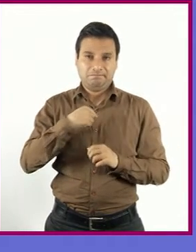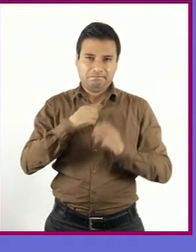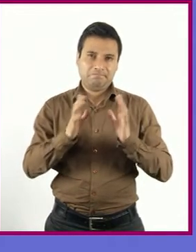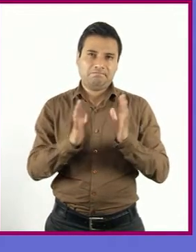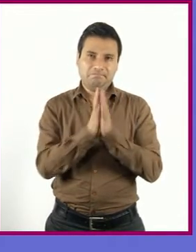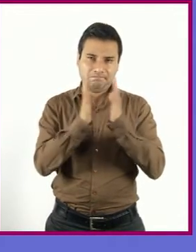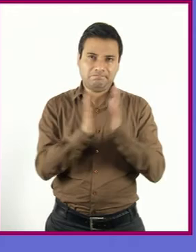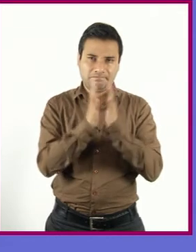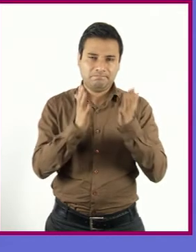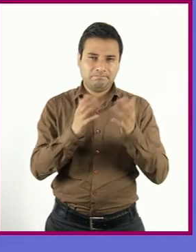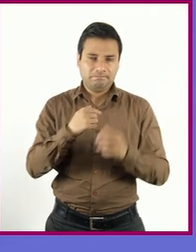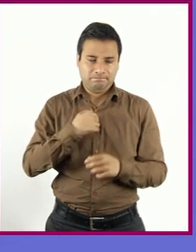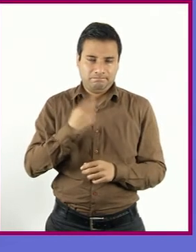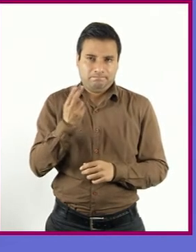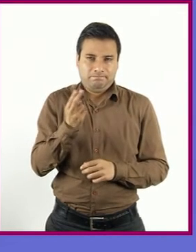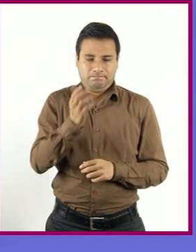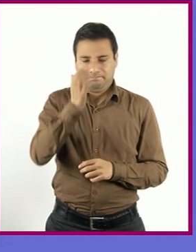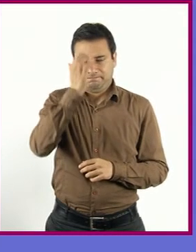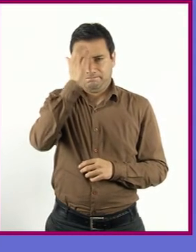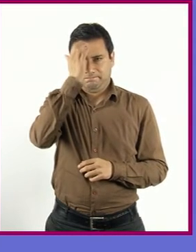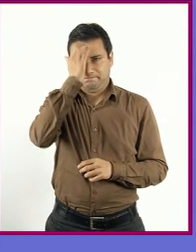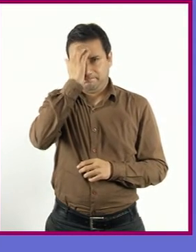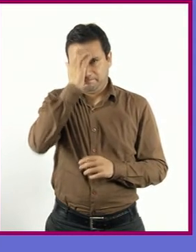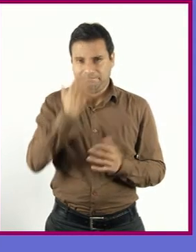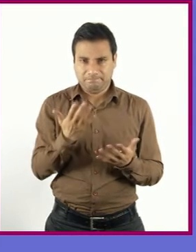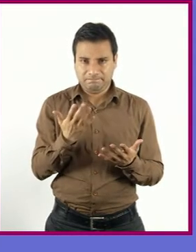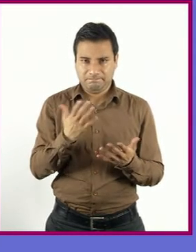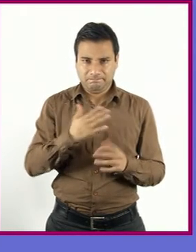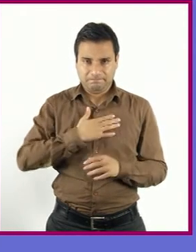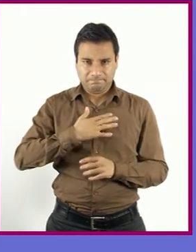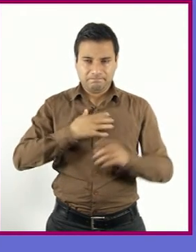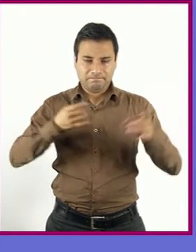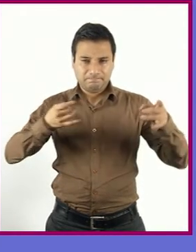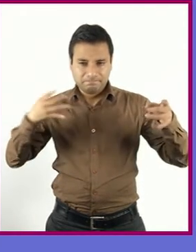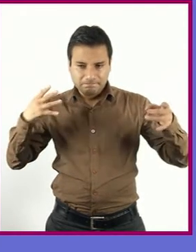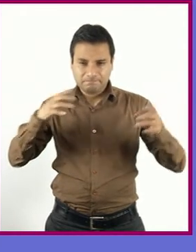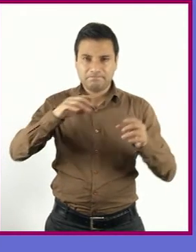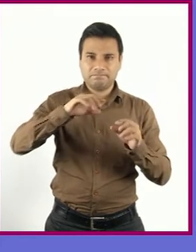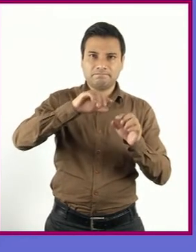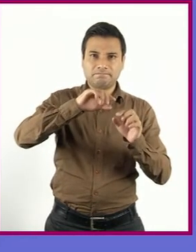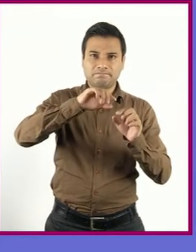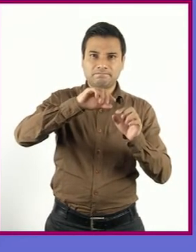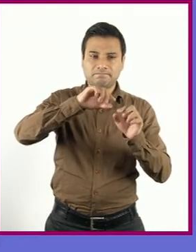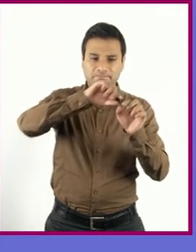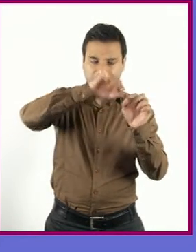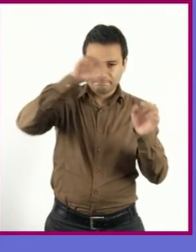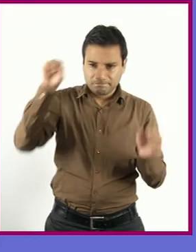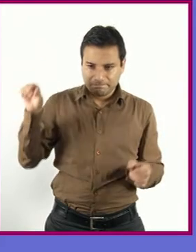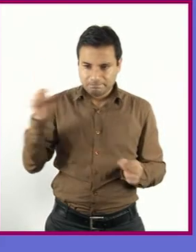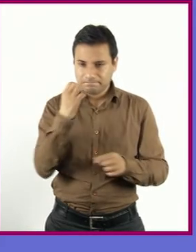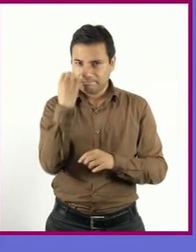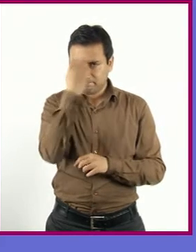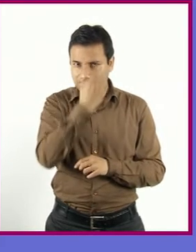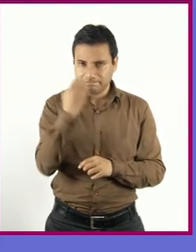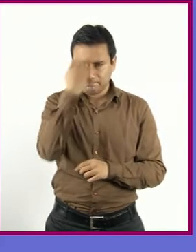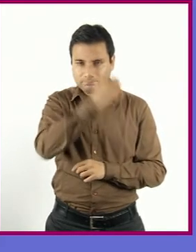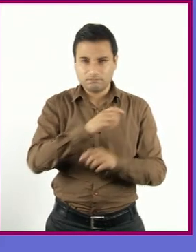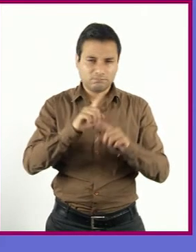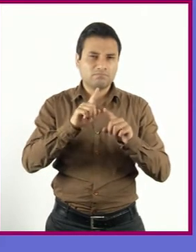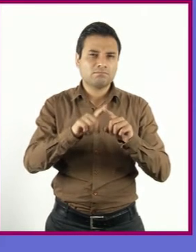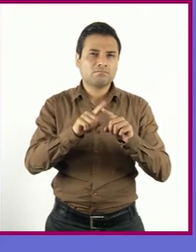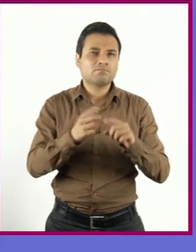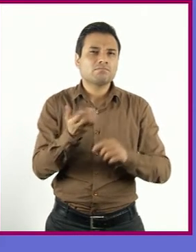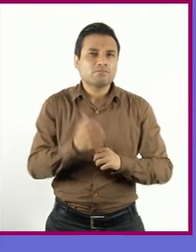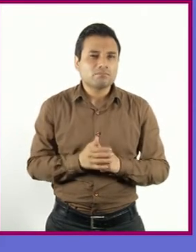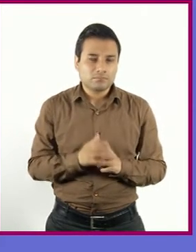competir, tiene que pasar por una revisión de equipo. Esta revisión de equipo la realiza un juez.